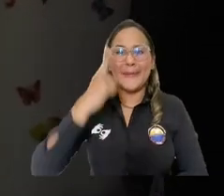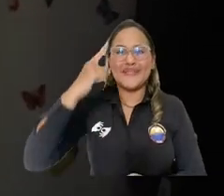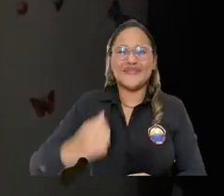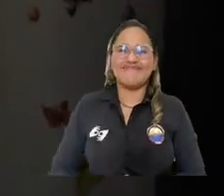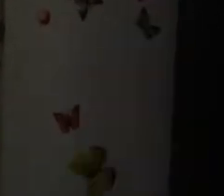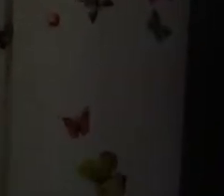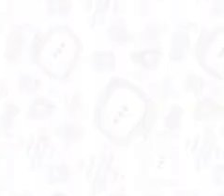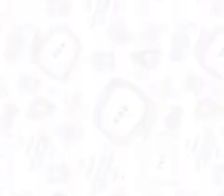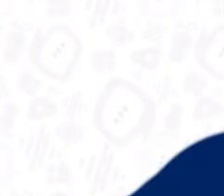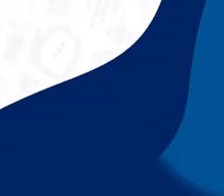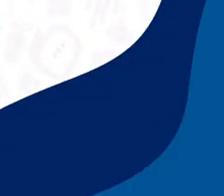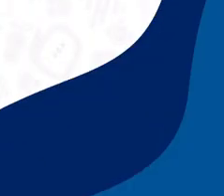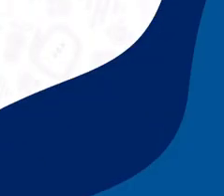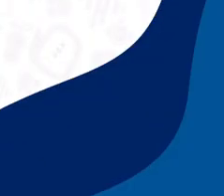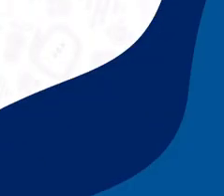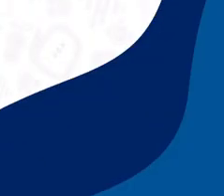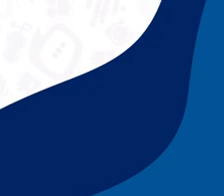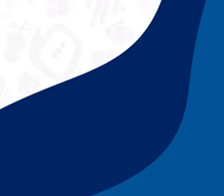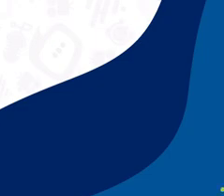sus primeras